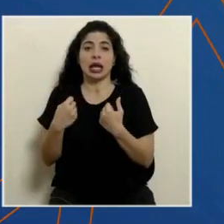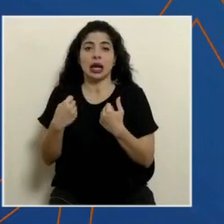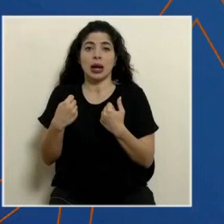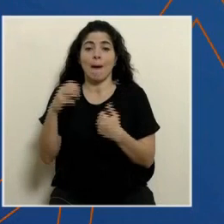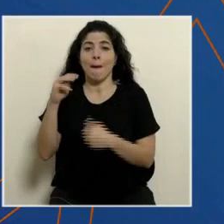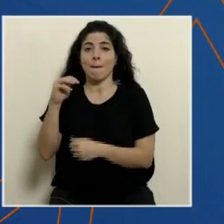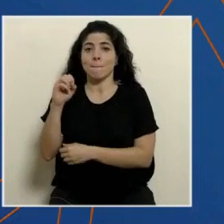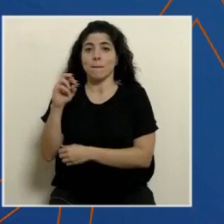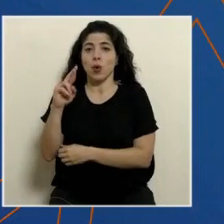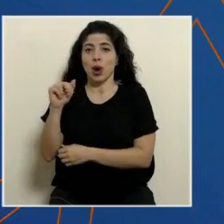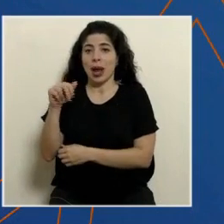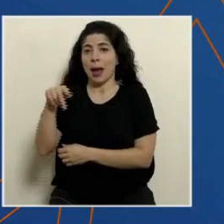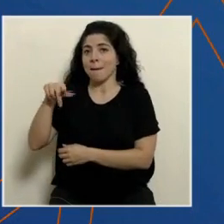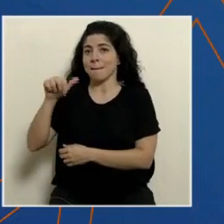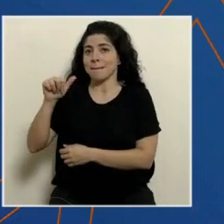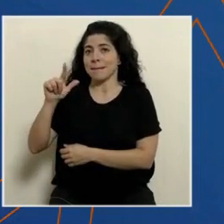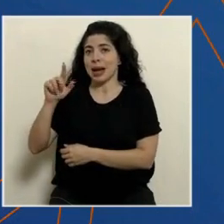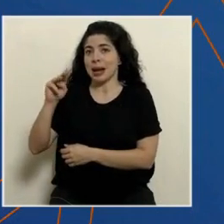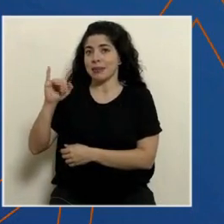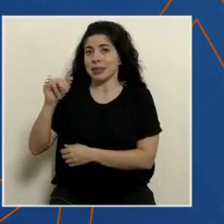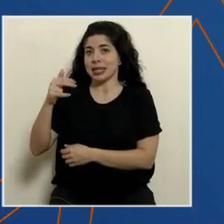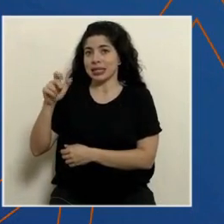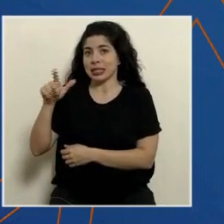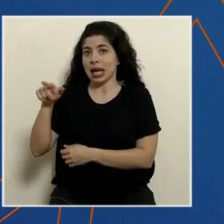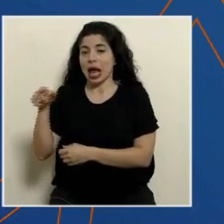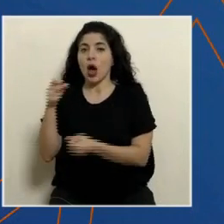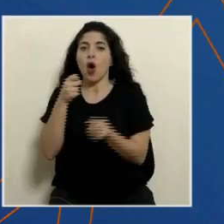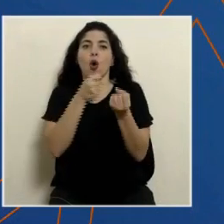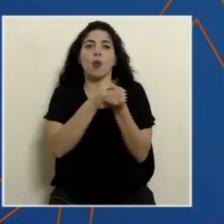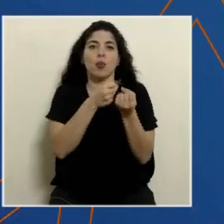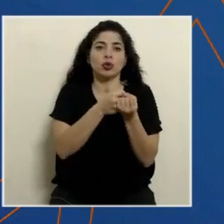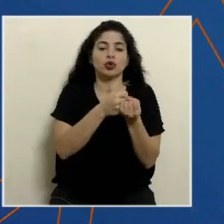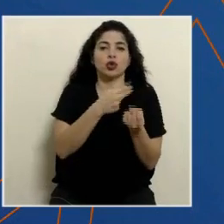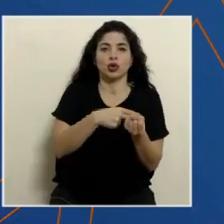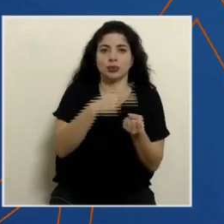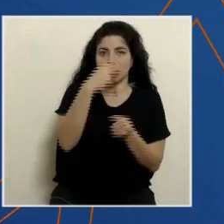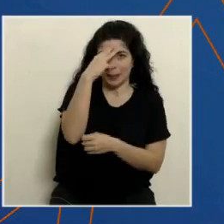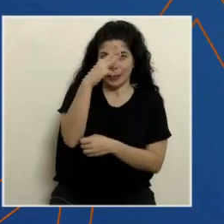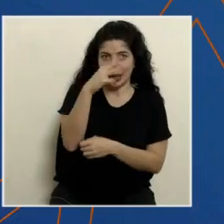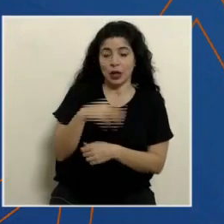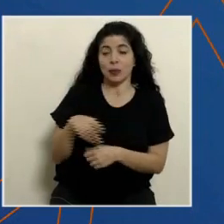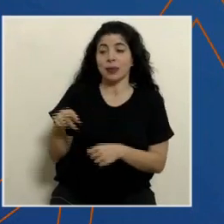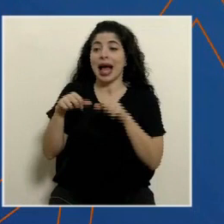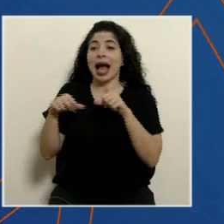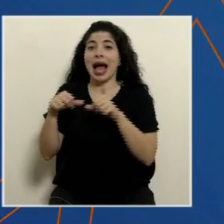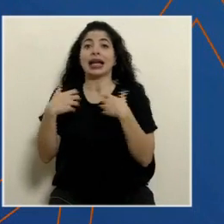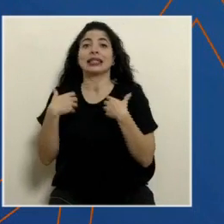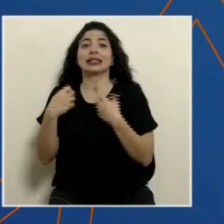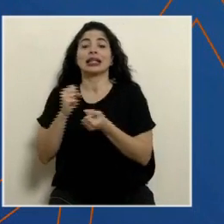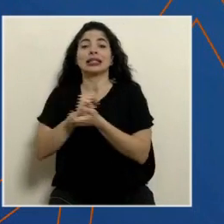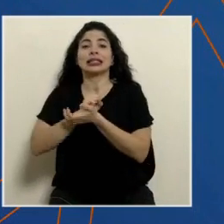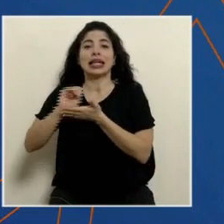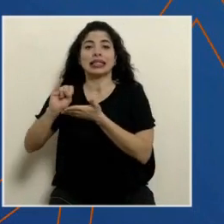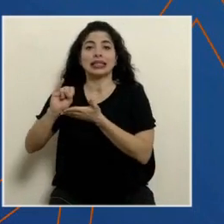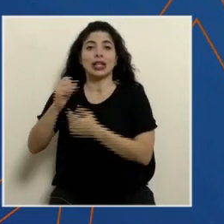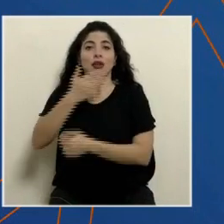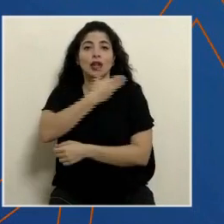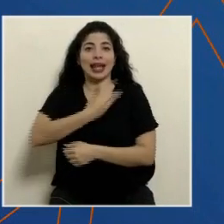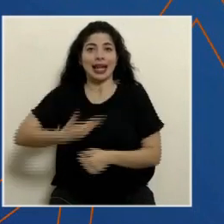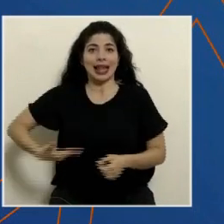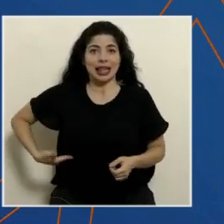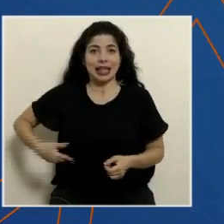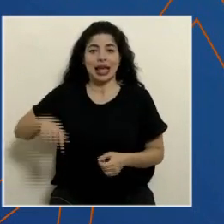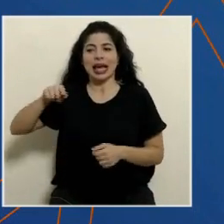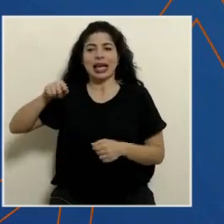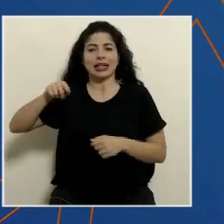Mora Palmichal está apoyando al Hospital México. el área de salud de San Isidro de Heredia, que es